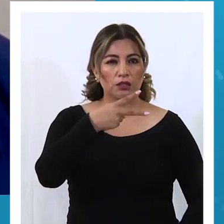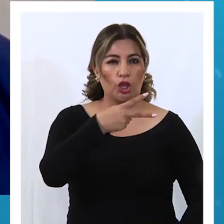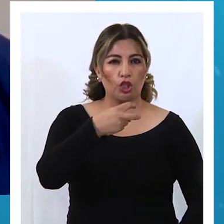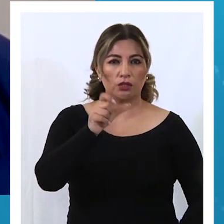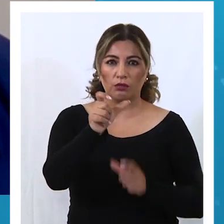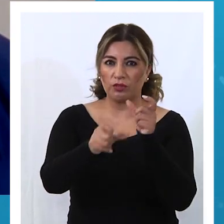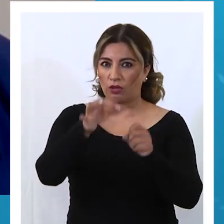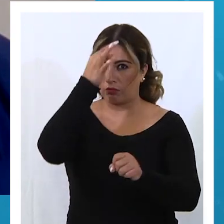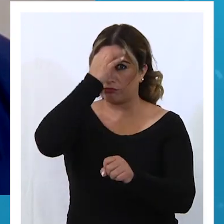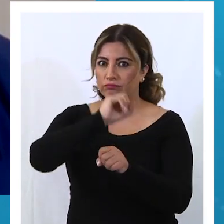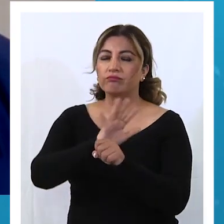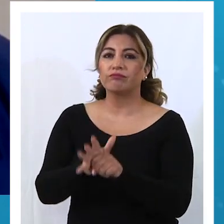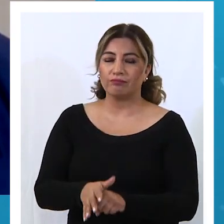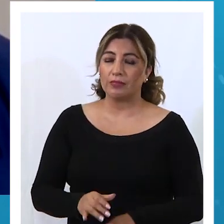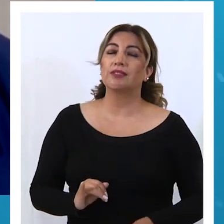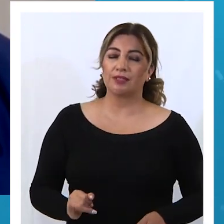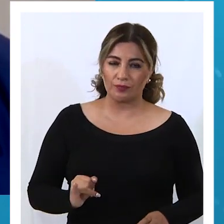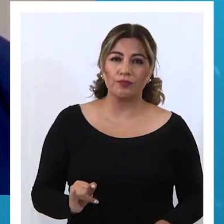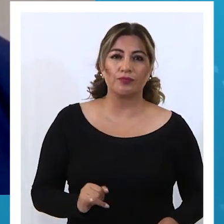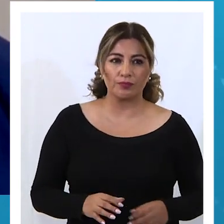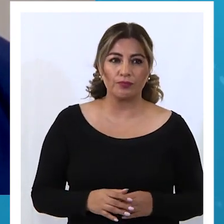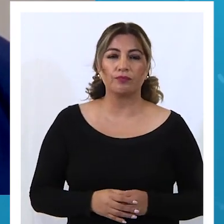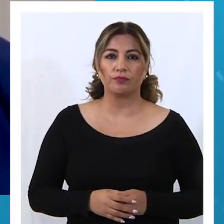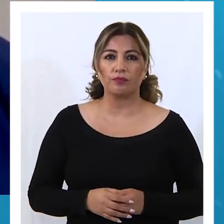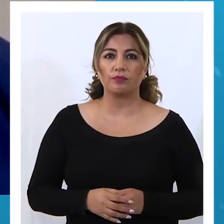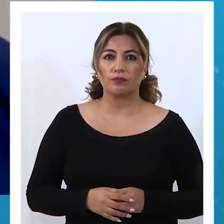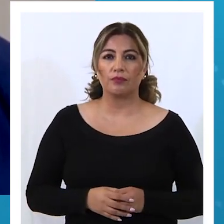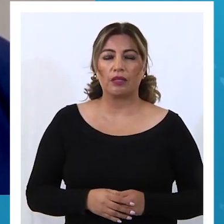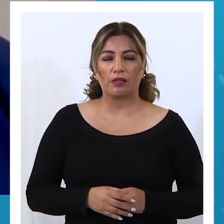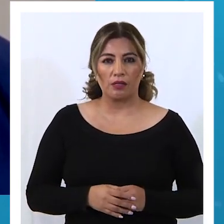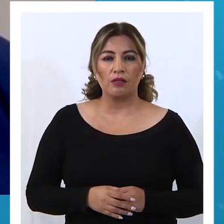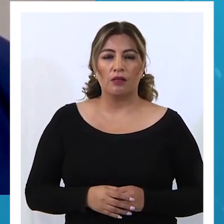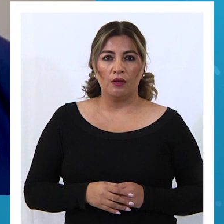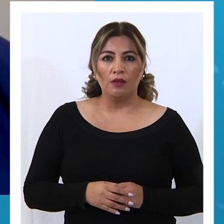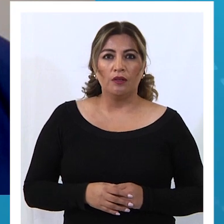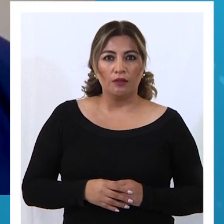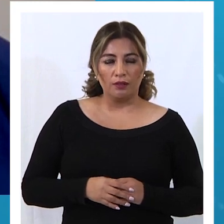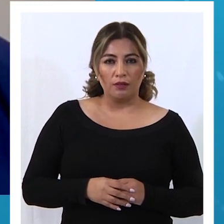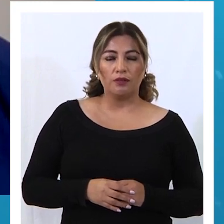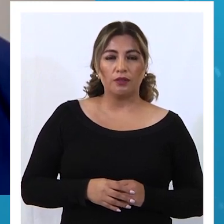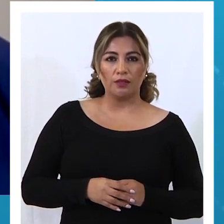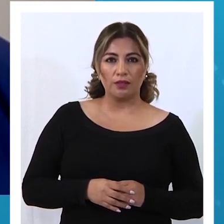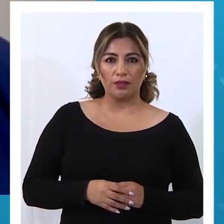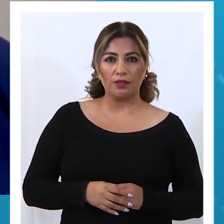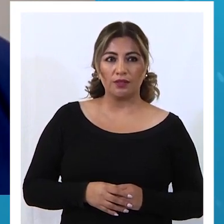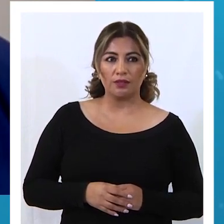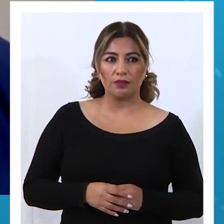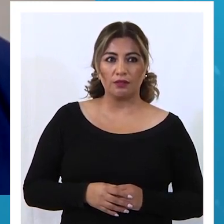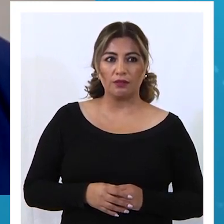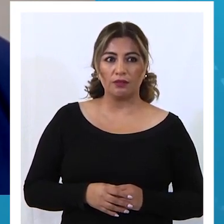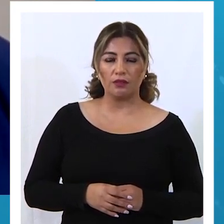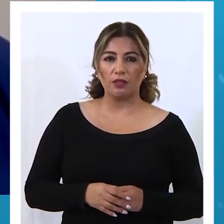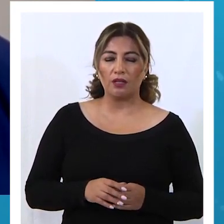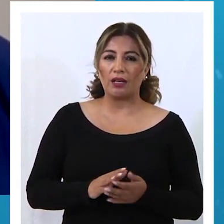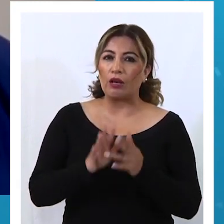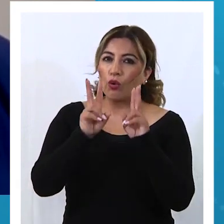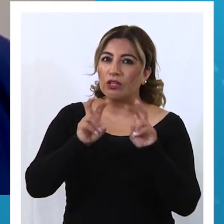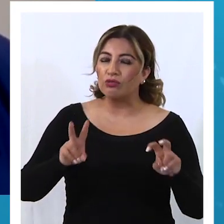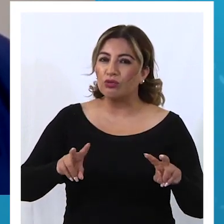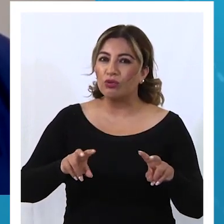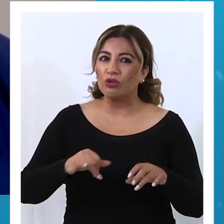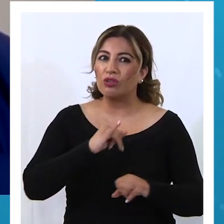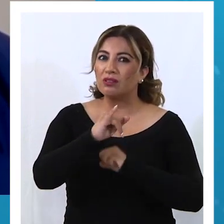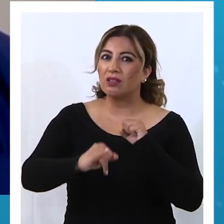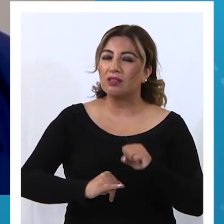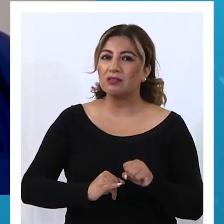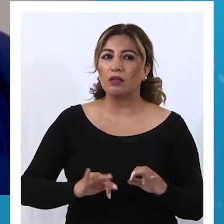200 infectados, ¿no?, en la ciudad de Cerca. Iquique. Sí, más o menos cerca. Bueno, y de acuerdo de todos los estudios internacionales,